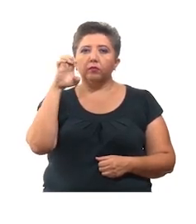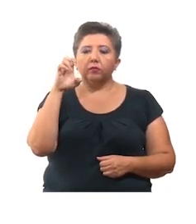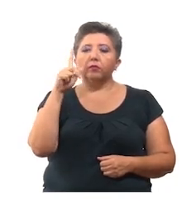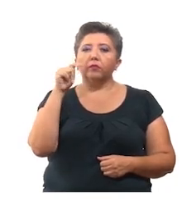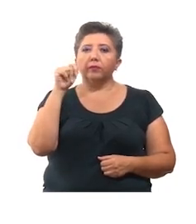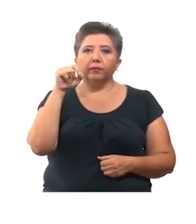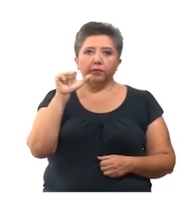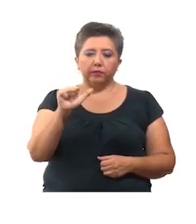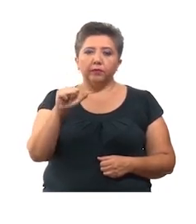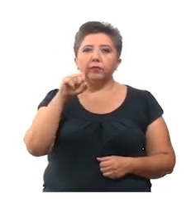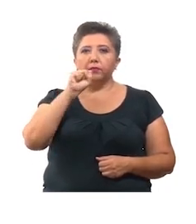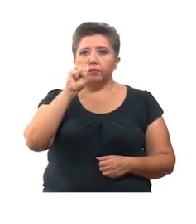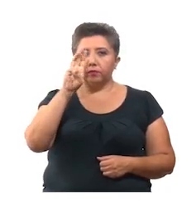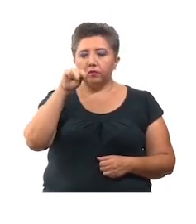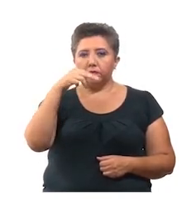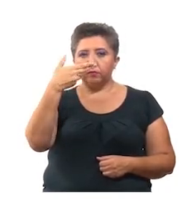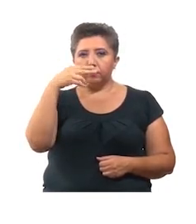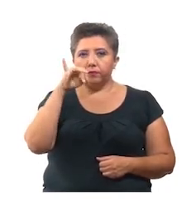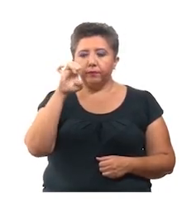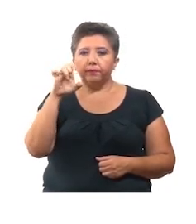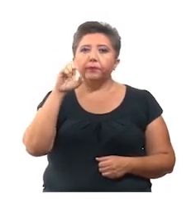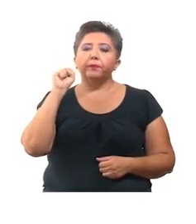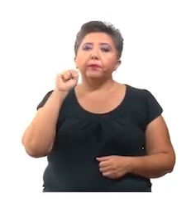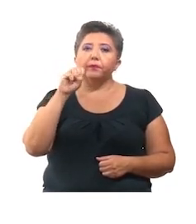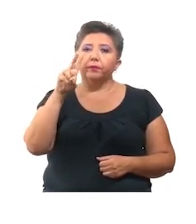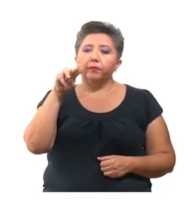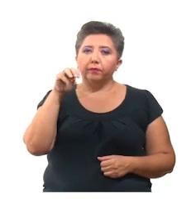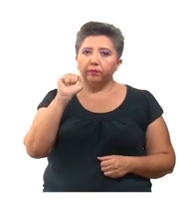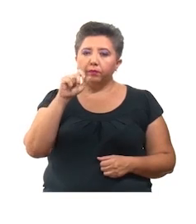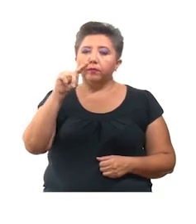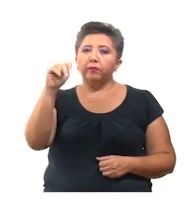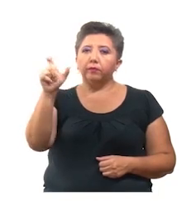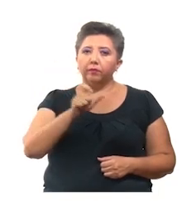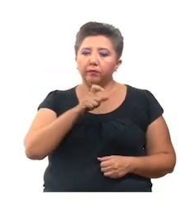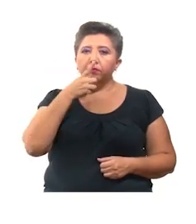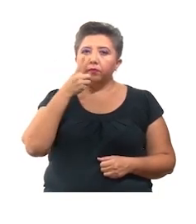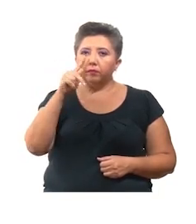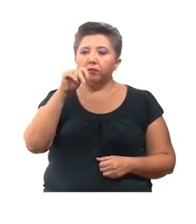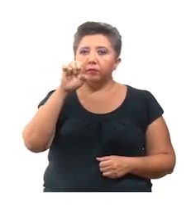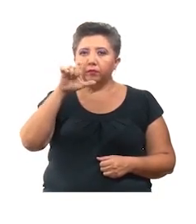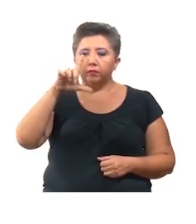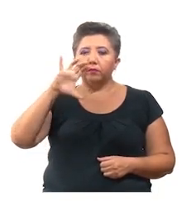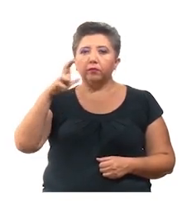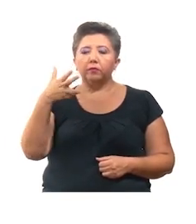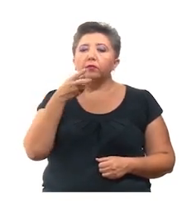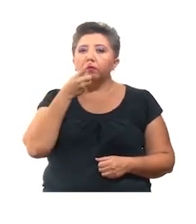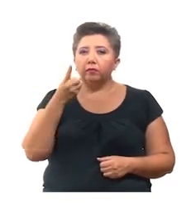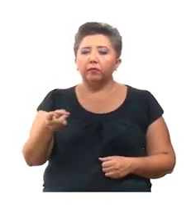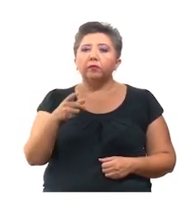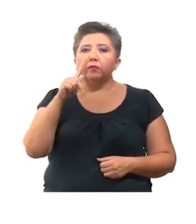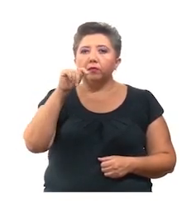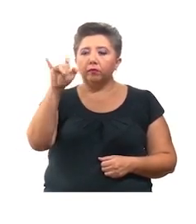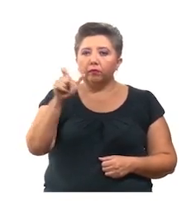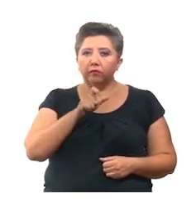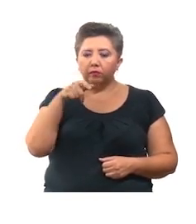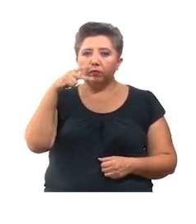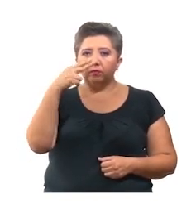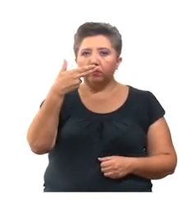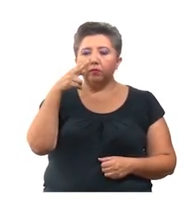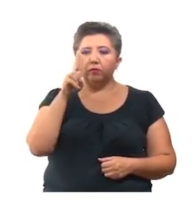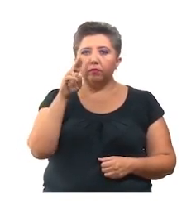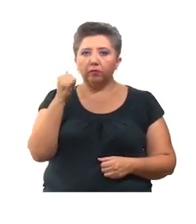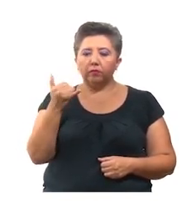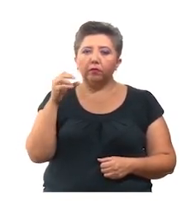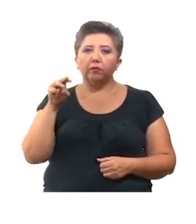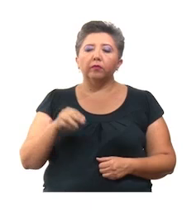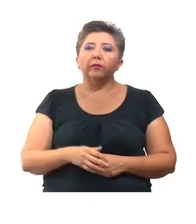Espita, Copomá, Samajil, Sellé, Suma, Teabo, Tecash, Tecom, Telchac Puerto, Temozón, Tixpehual, Guayma y